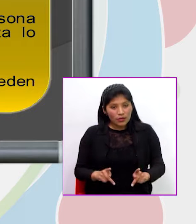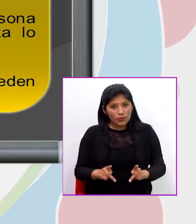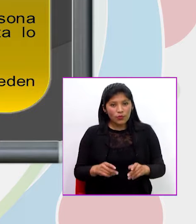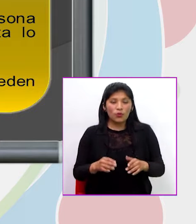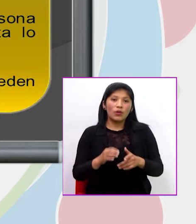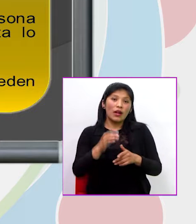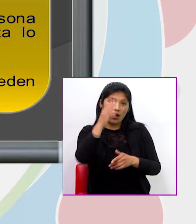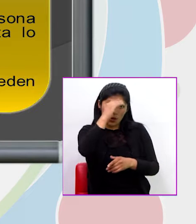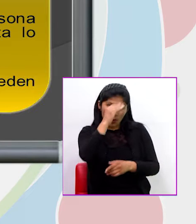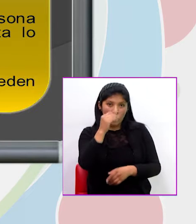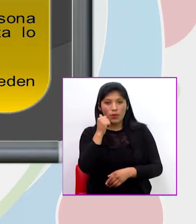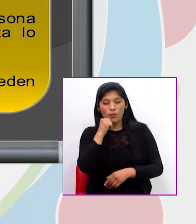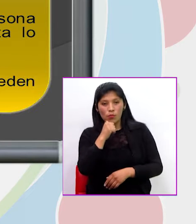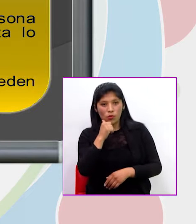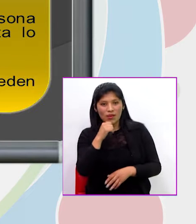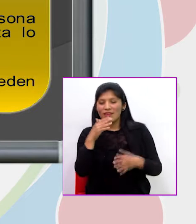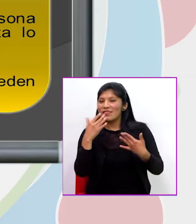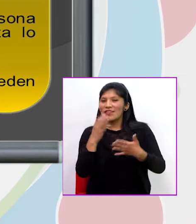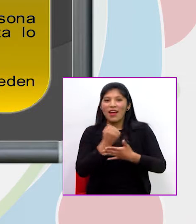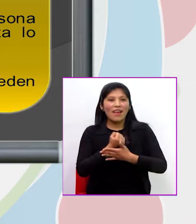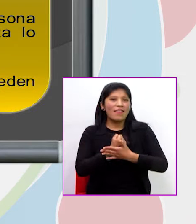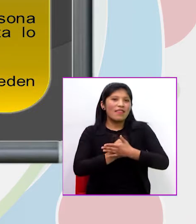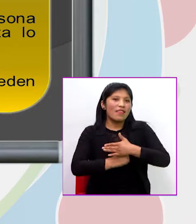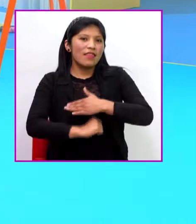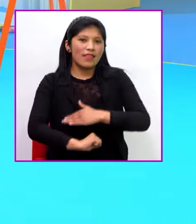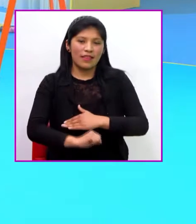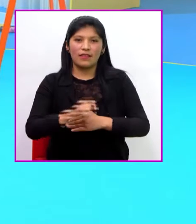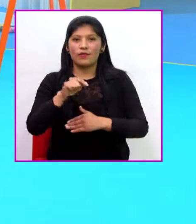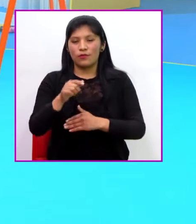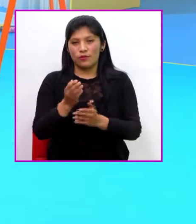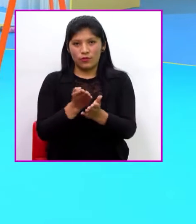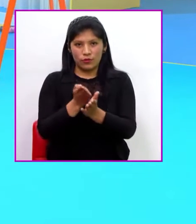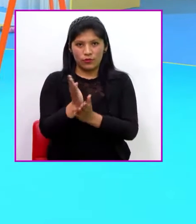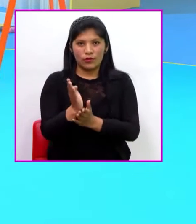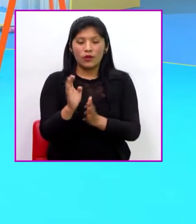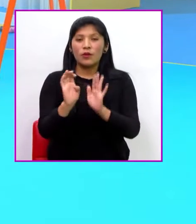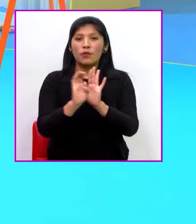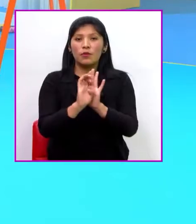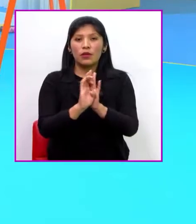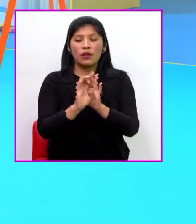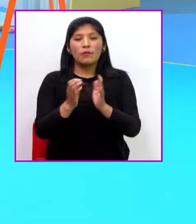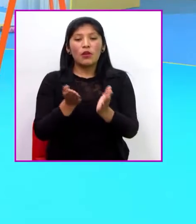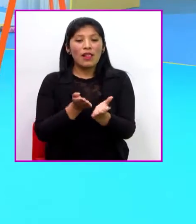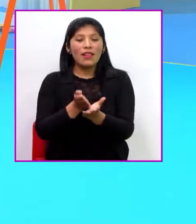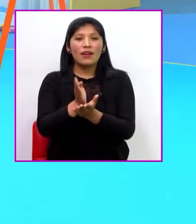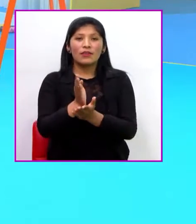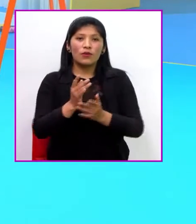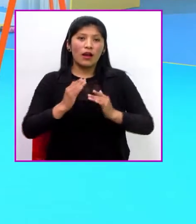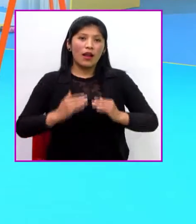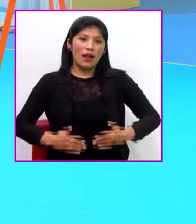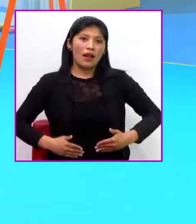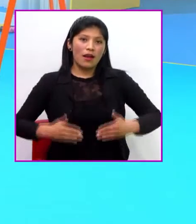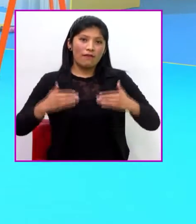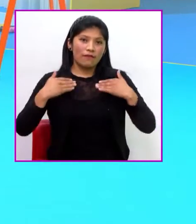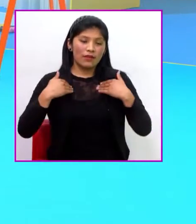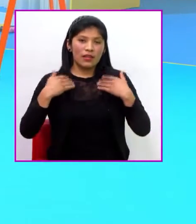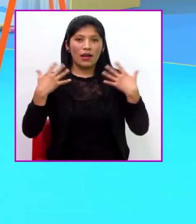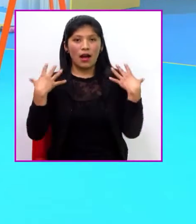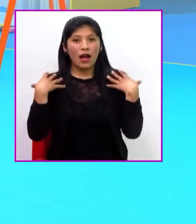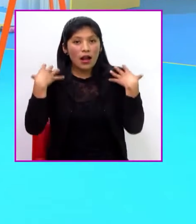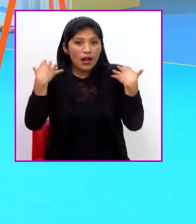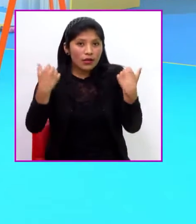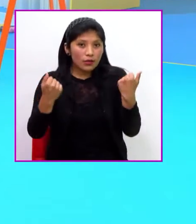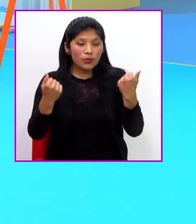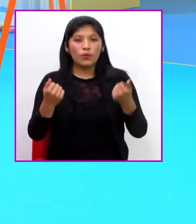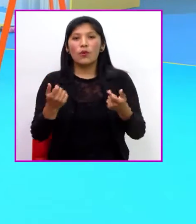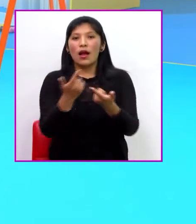el hombre y la mujer, ya nace con esos derechos. Por ejemplo, el derecho a la vida, el derecho a la salud,